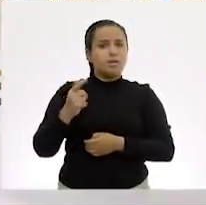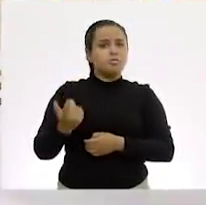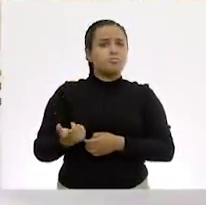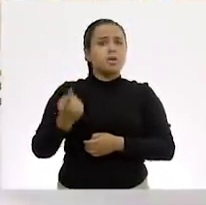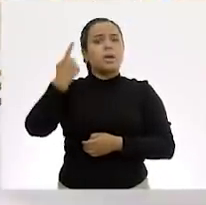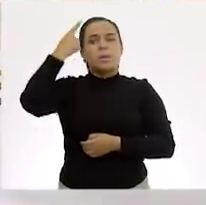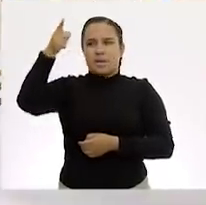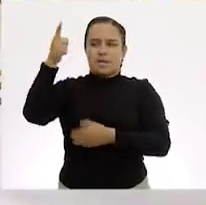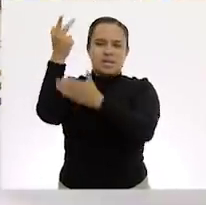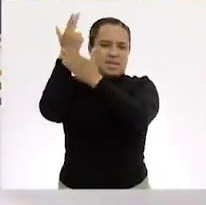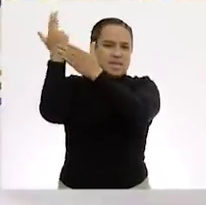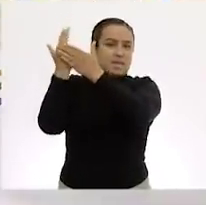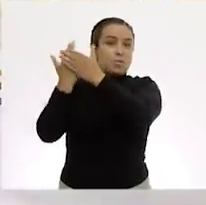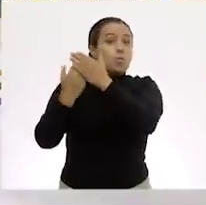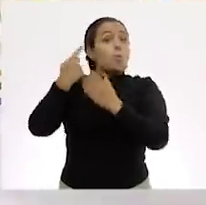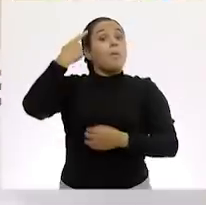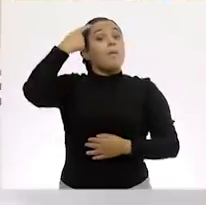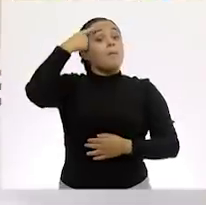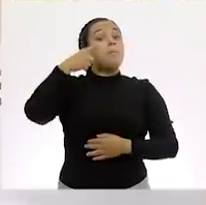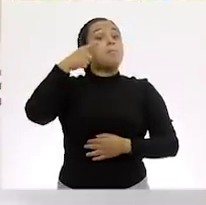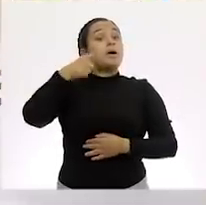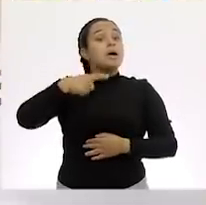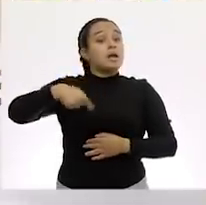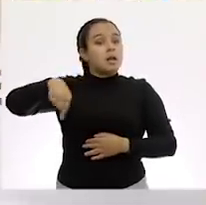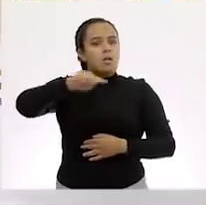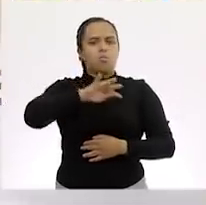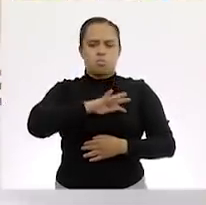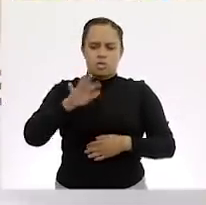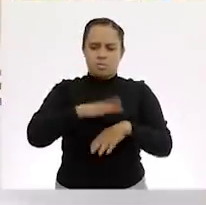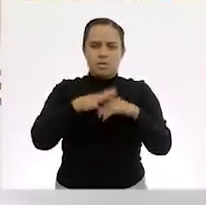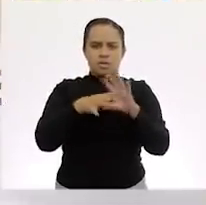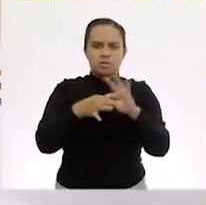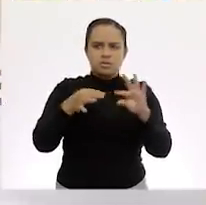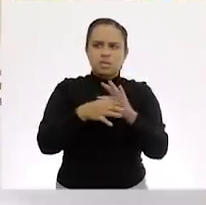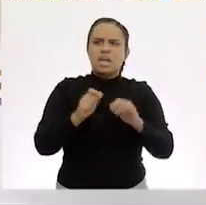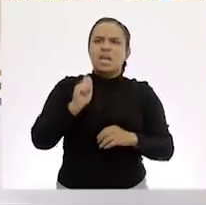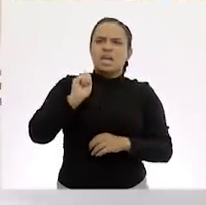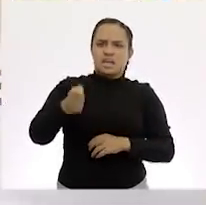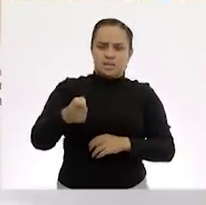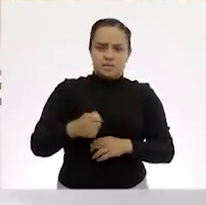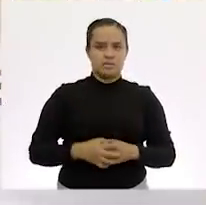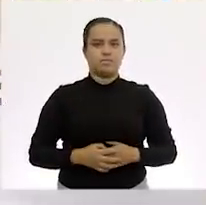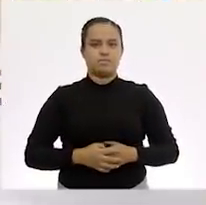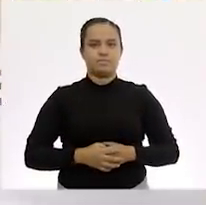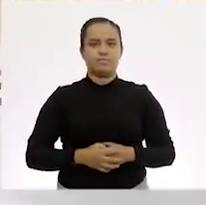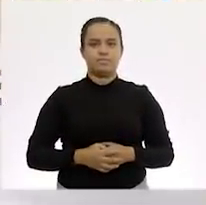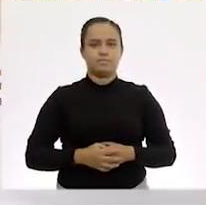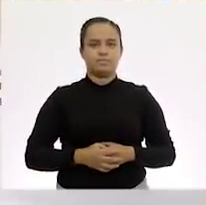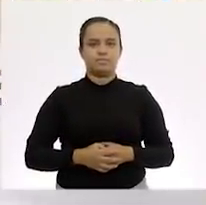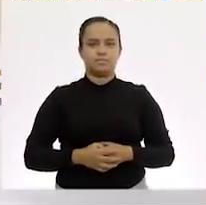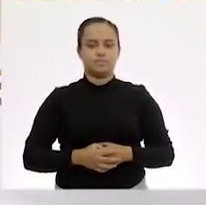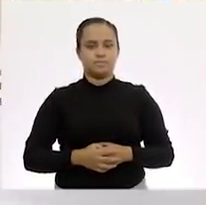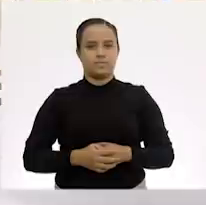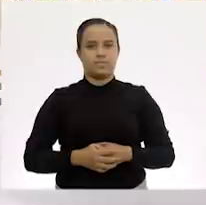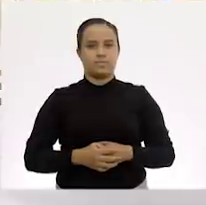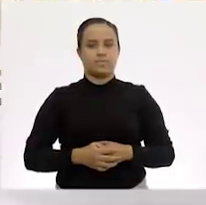a dibujar para que entonces nos pueda explicar un poco más. Así es.